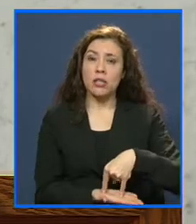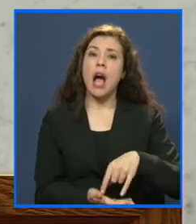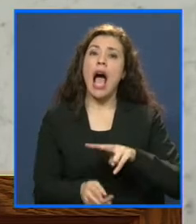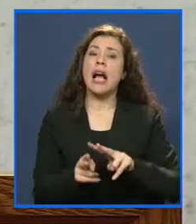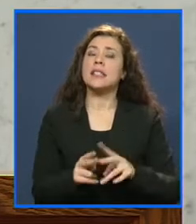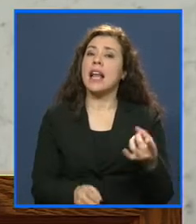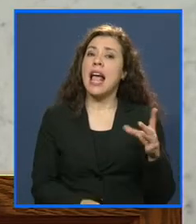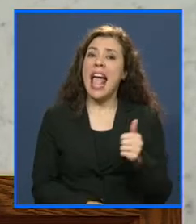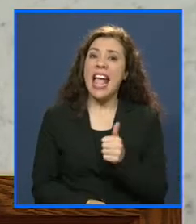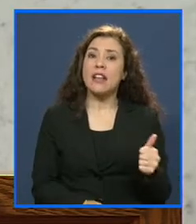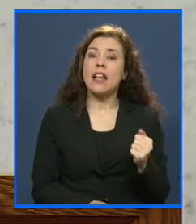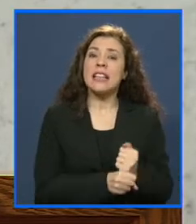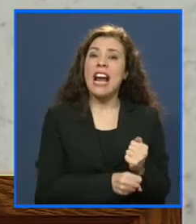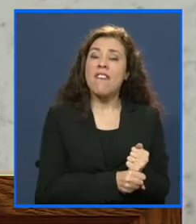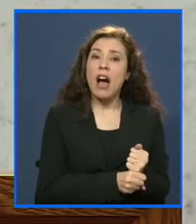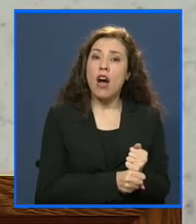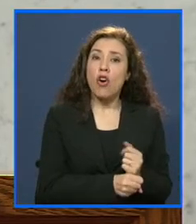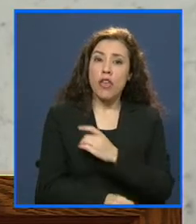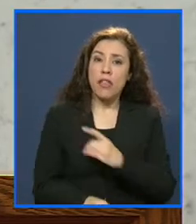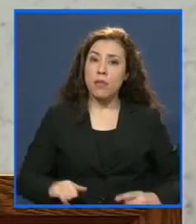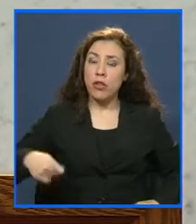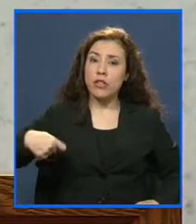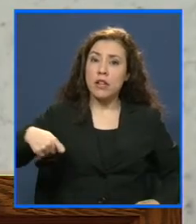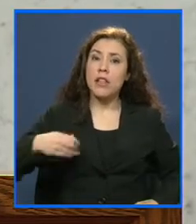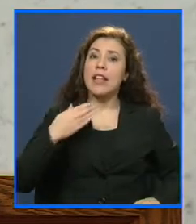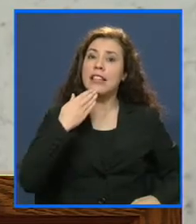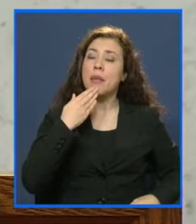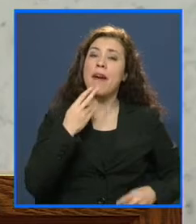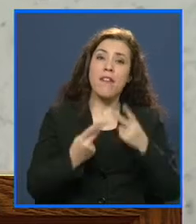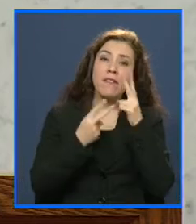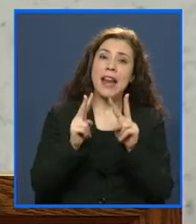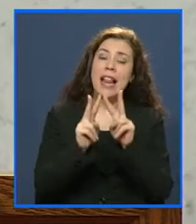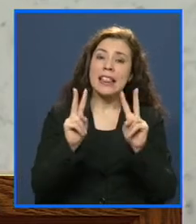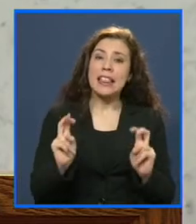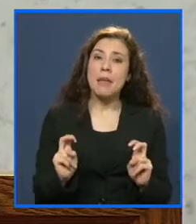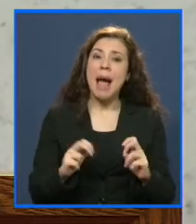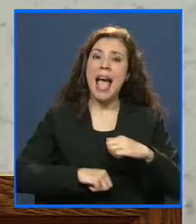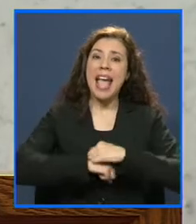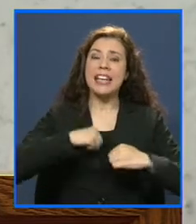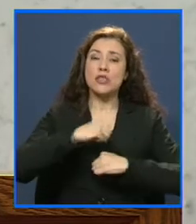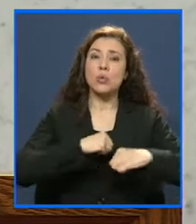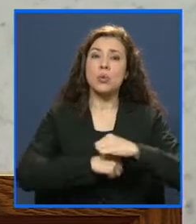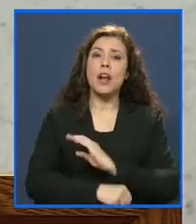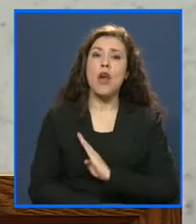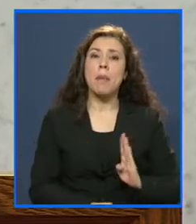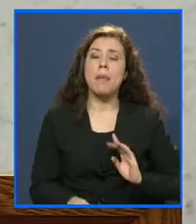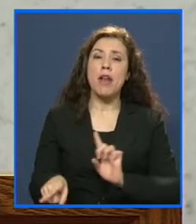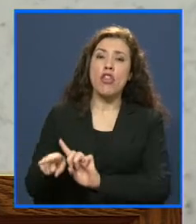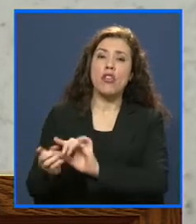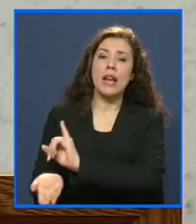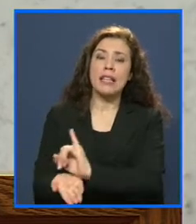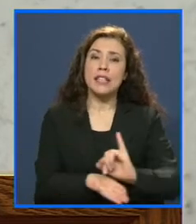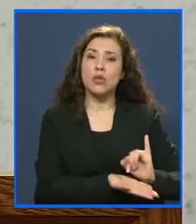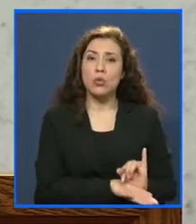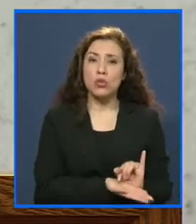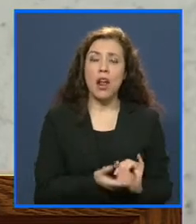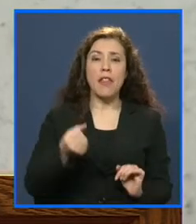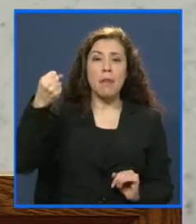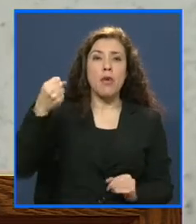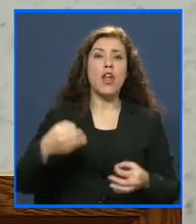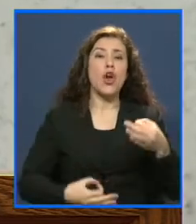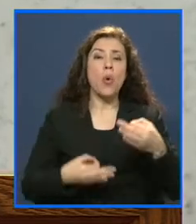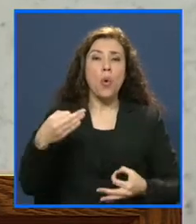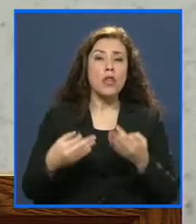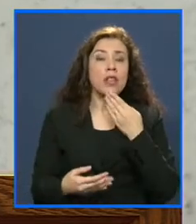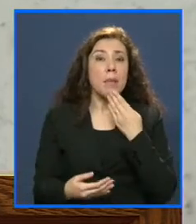exclusividad de la función parlamentaria y adicionalmente abordar el debate sobre estructura y composición de otras entidades dentro del poder judicial y el